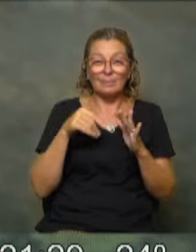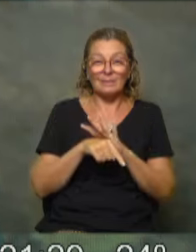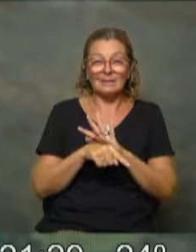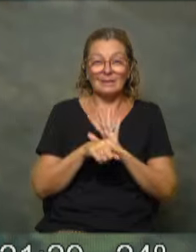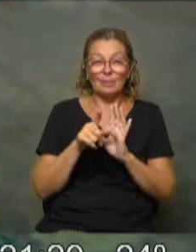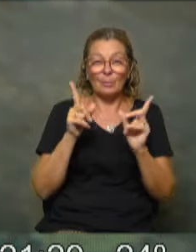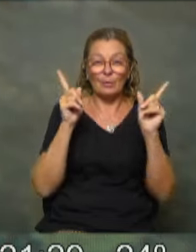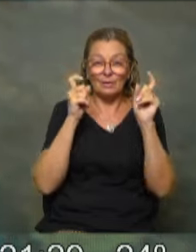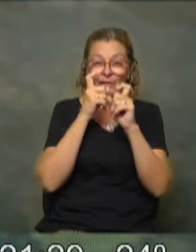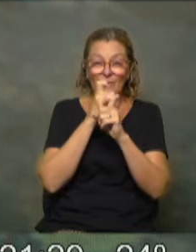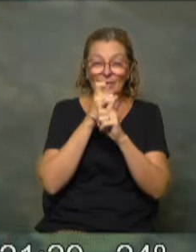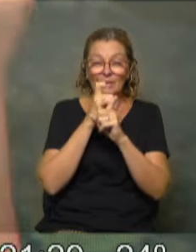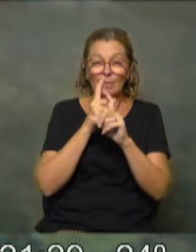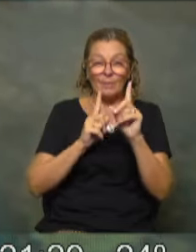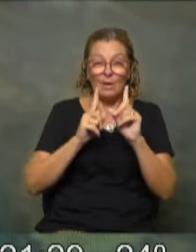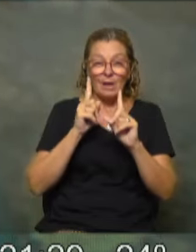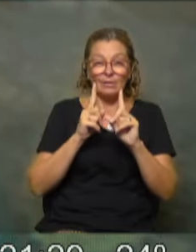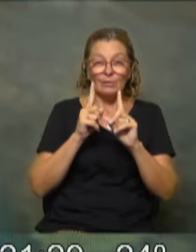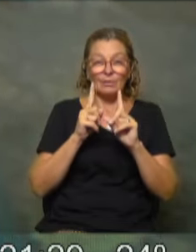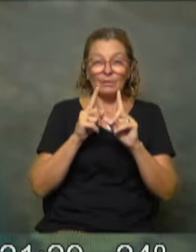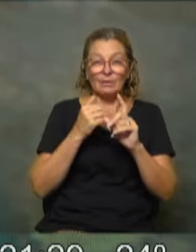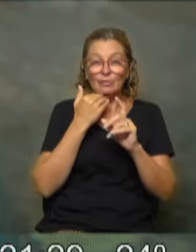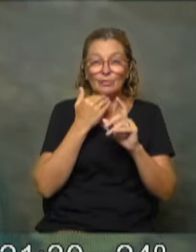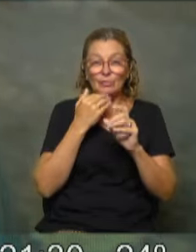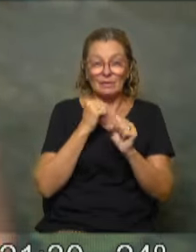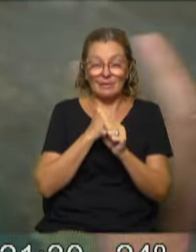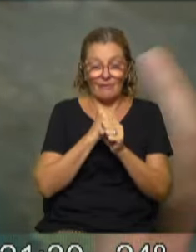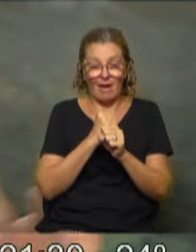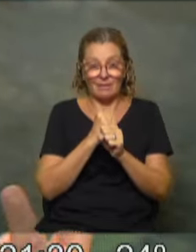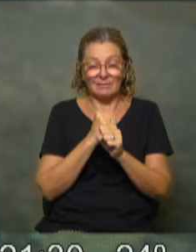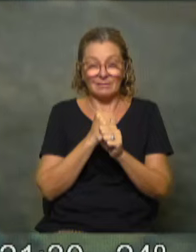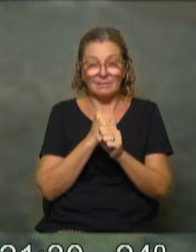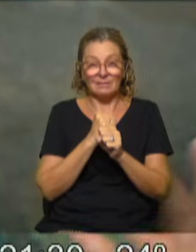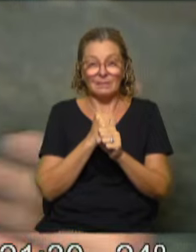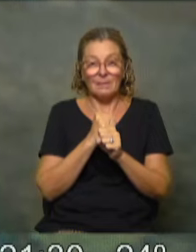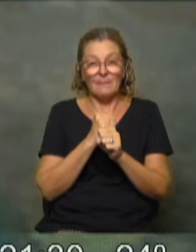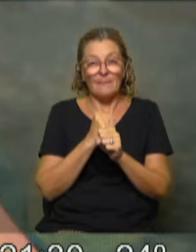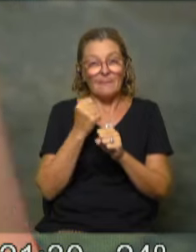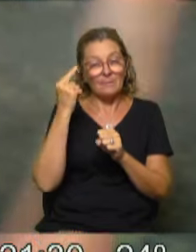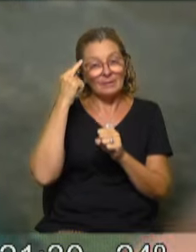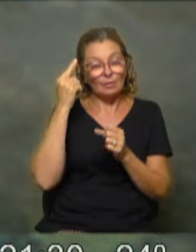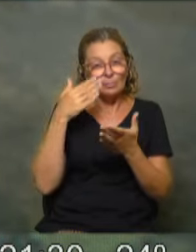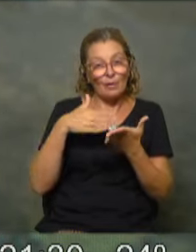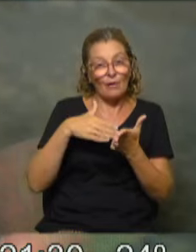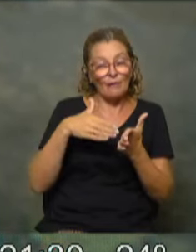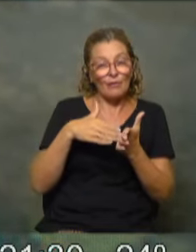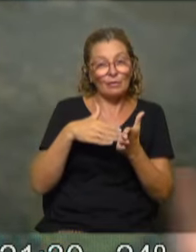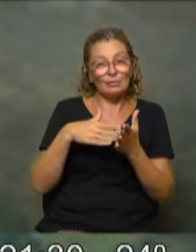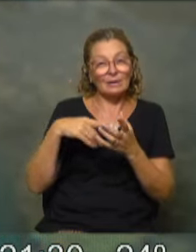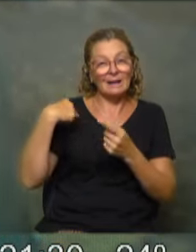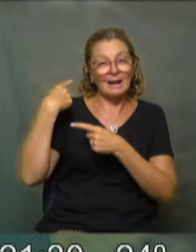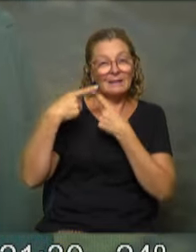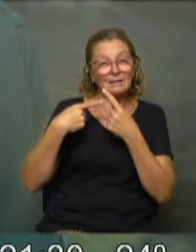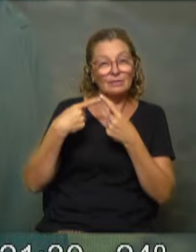eso, es muy difícil, es como una materia que no sé trabajar. Creo que porque soy como, o estoy al borde de los de la generación que lloramos